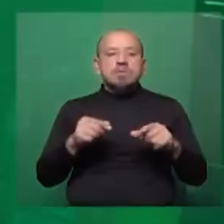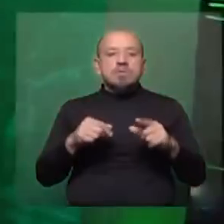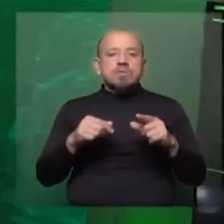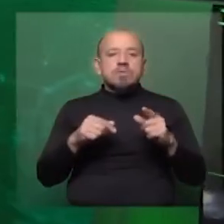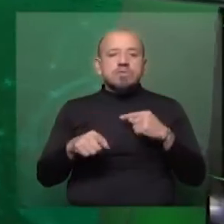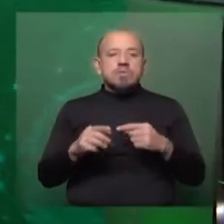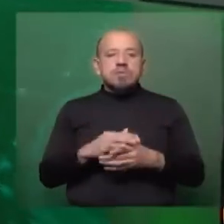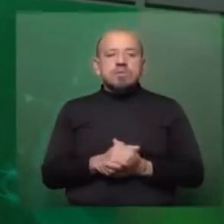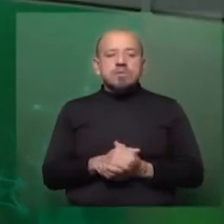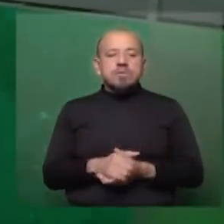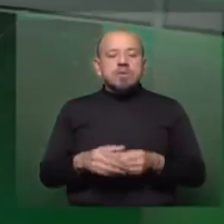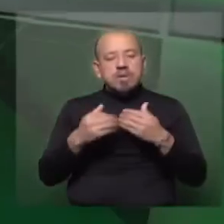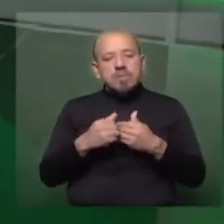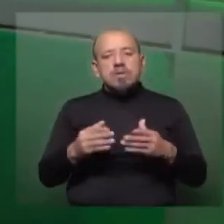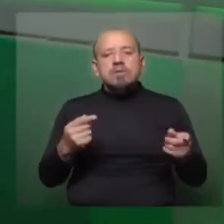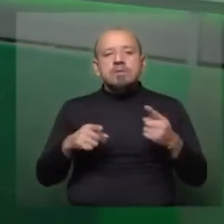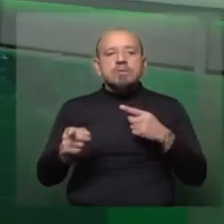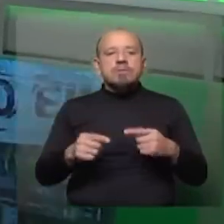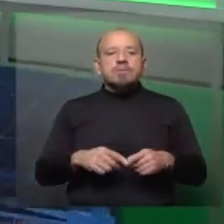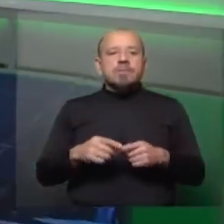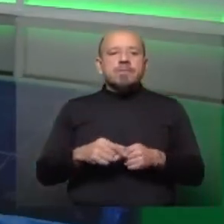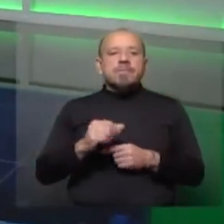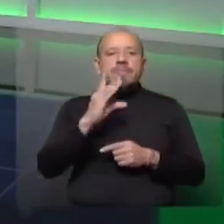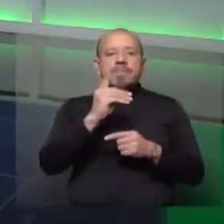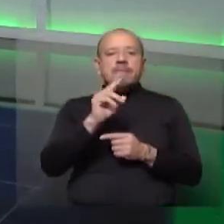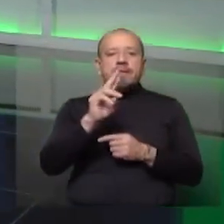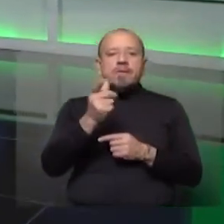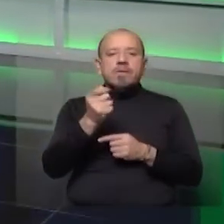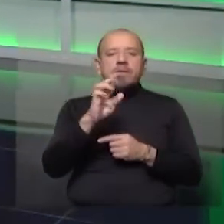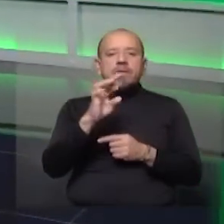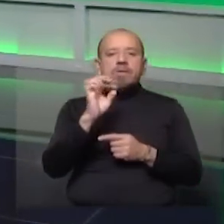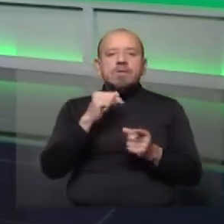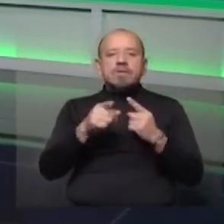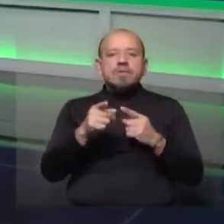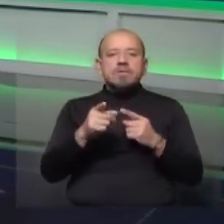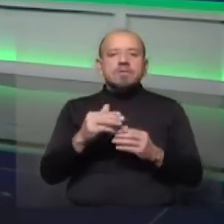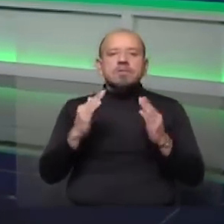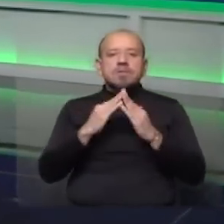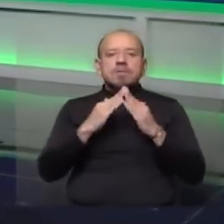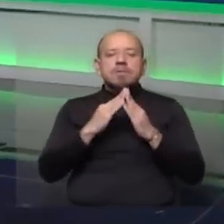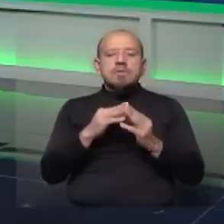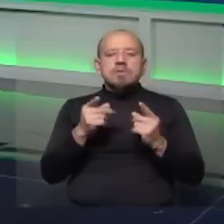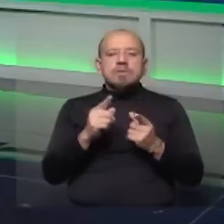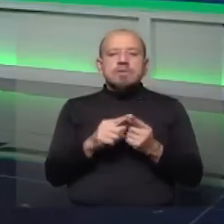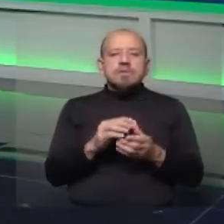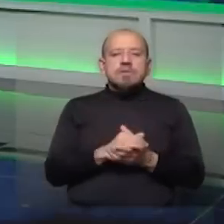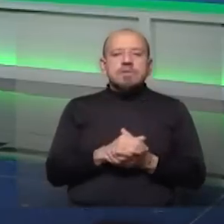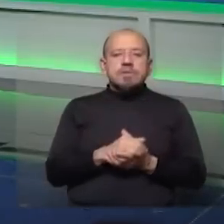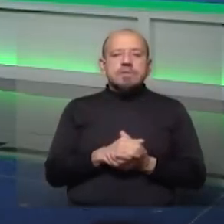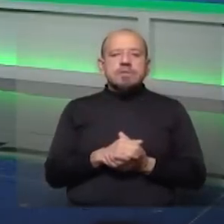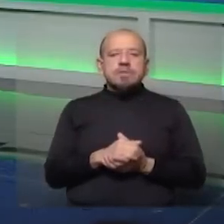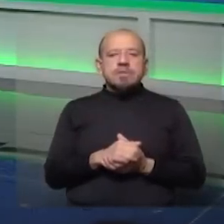de esta jornada arrancamos con Martín Duarte que se encuentra en la casa del partido Nacional adelante